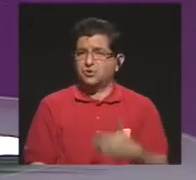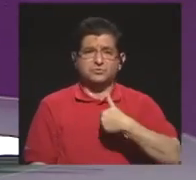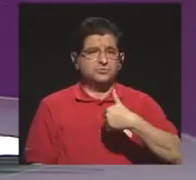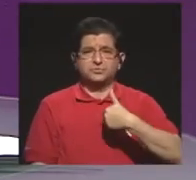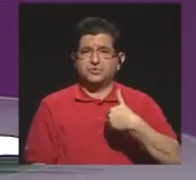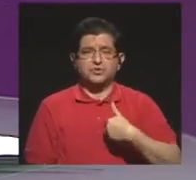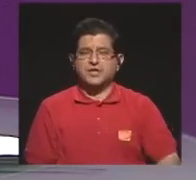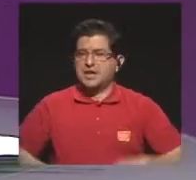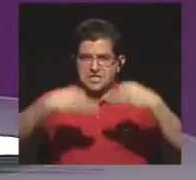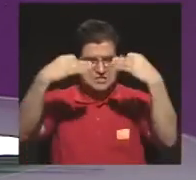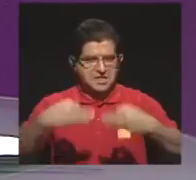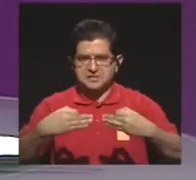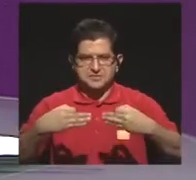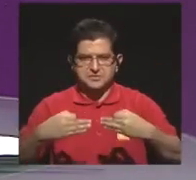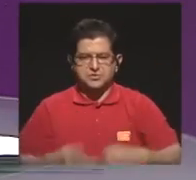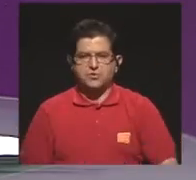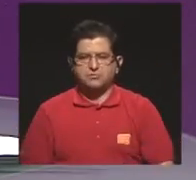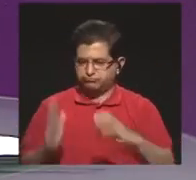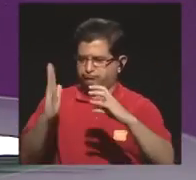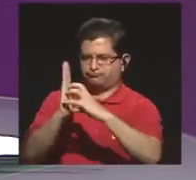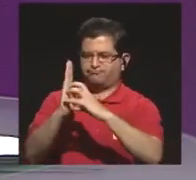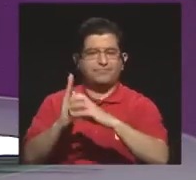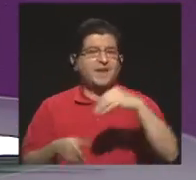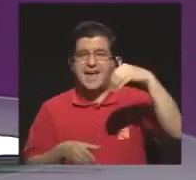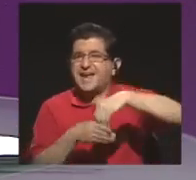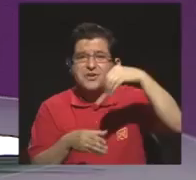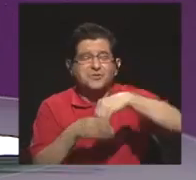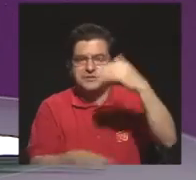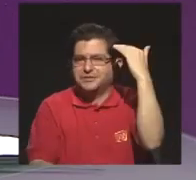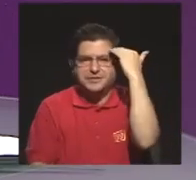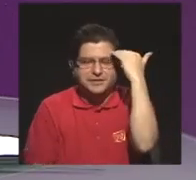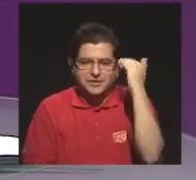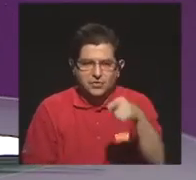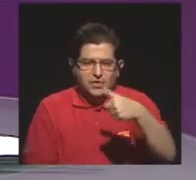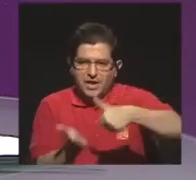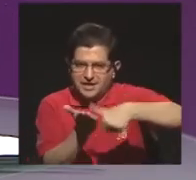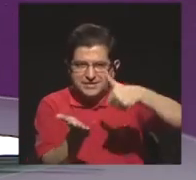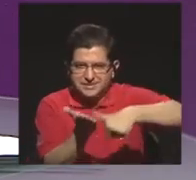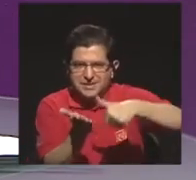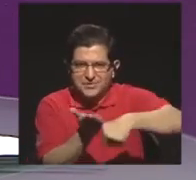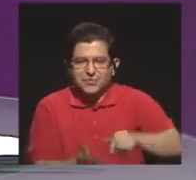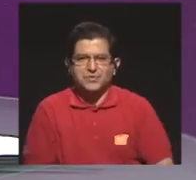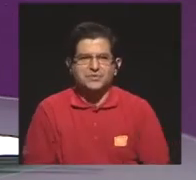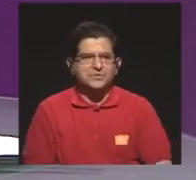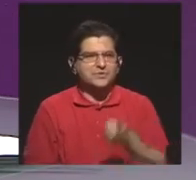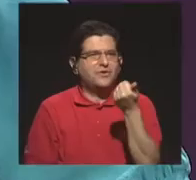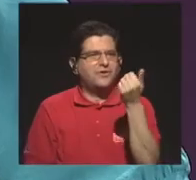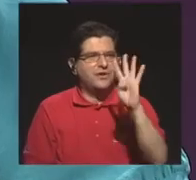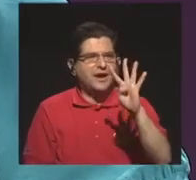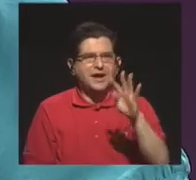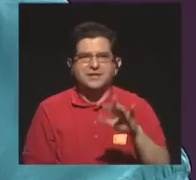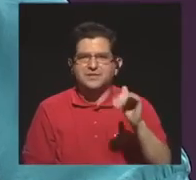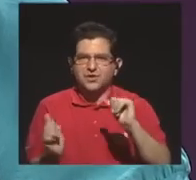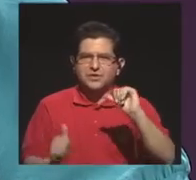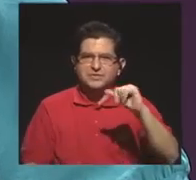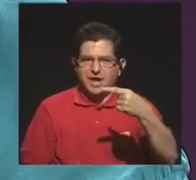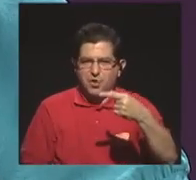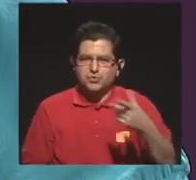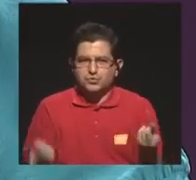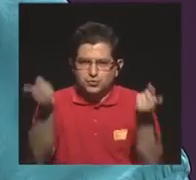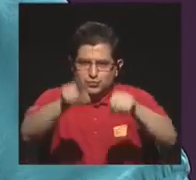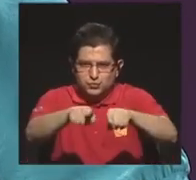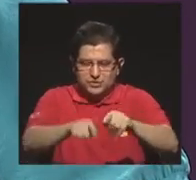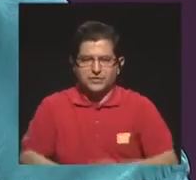el por lo tanto no tenemos el contenido de ese voto. Ese voto, fíjese que se dio ahora el 14 de agosto